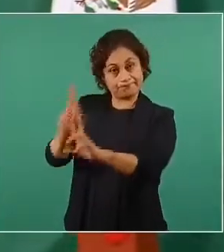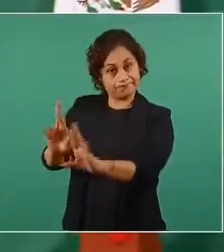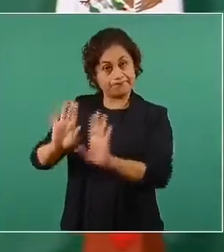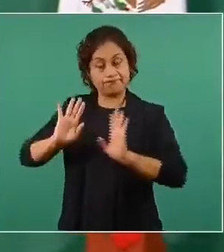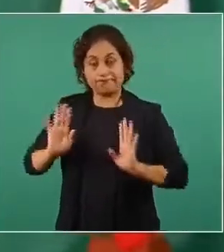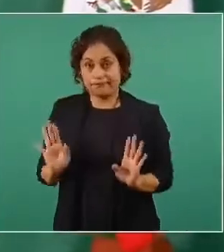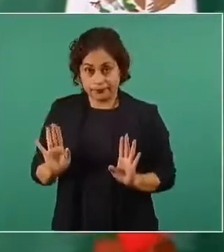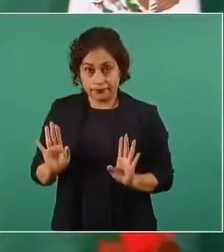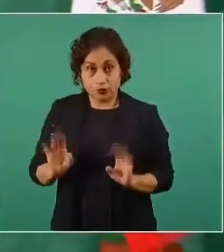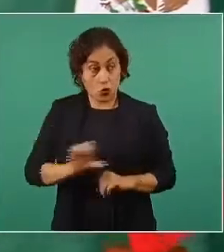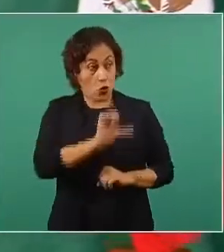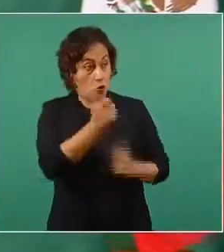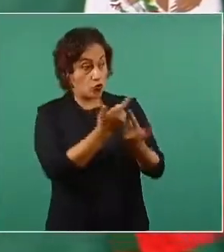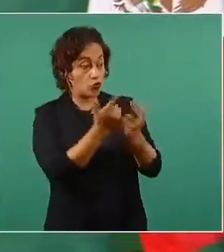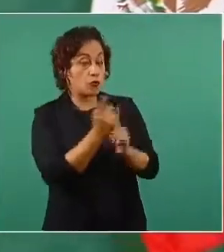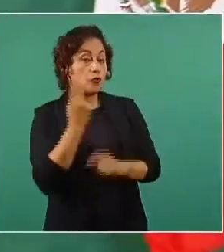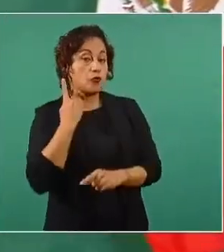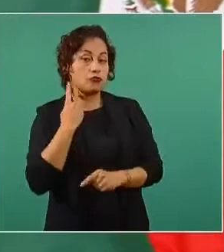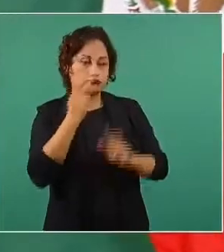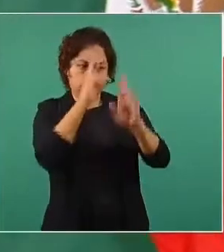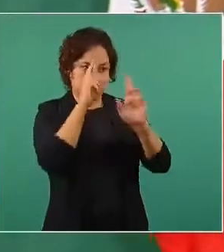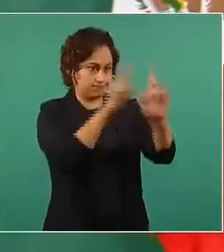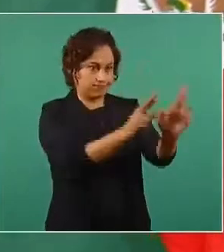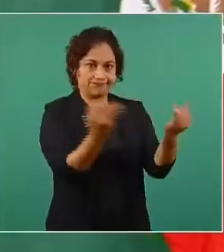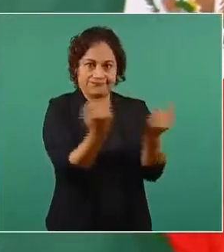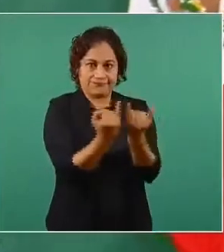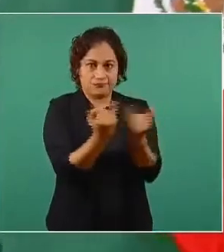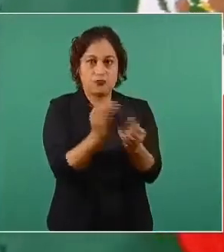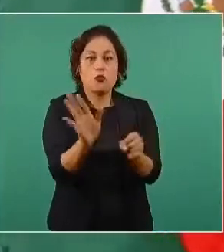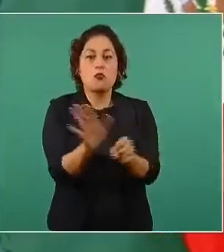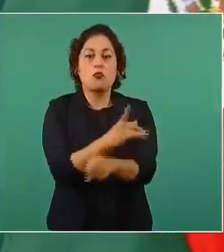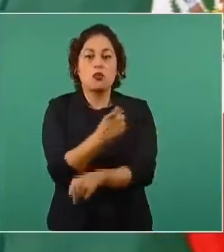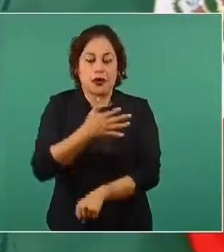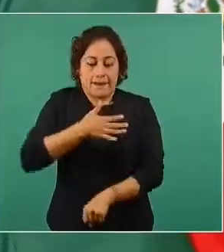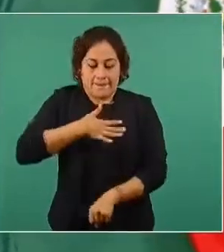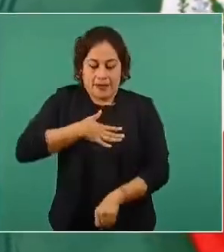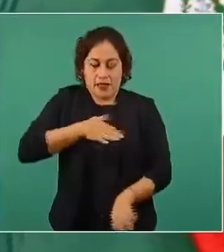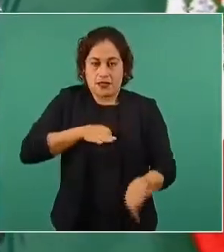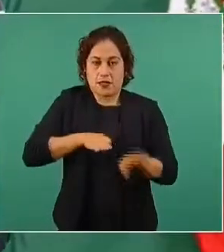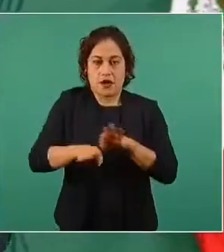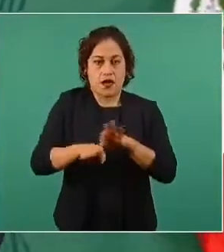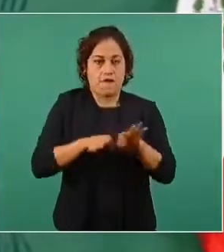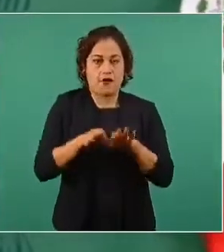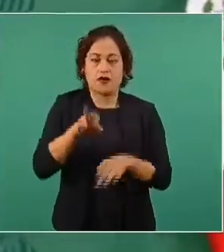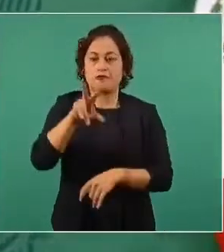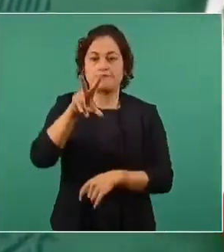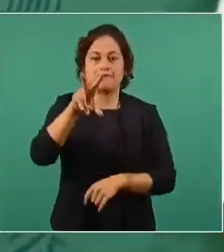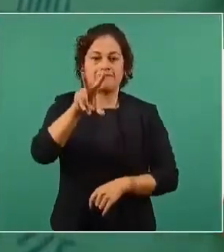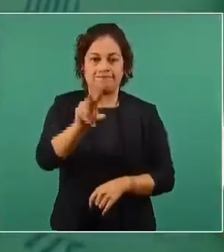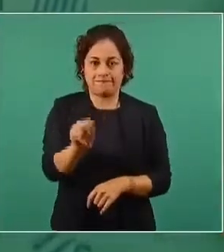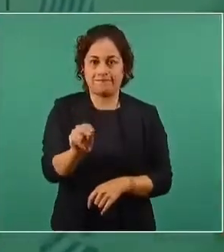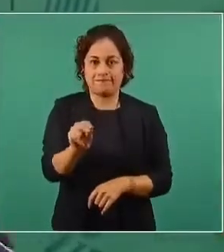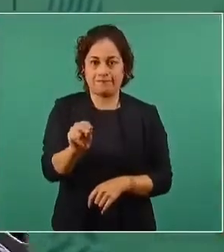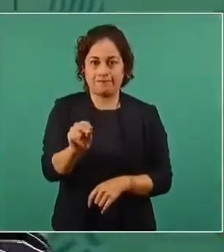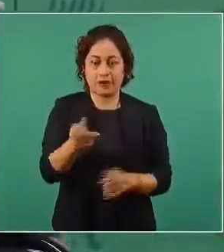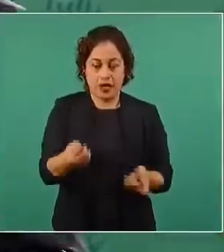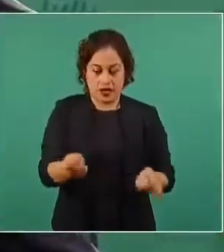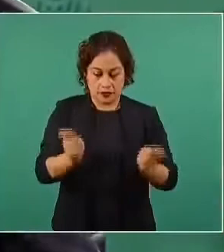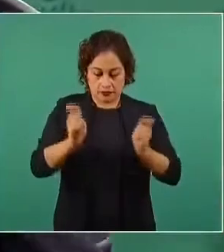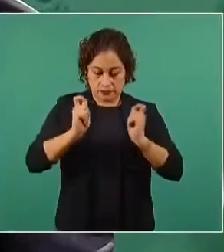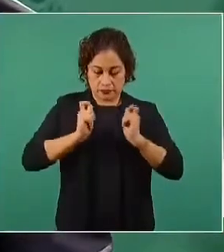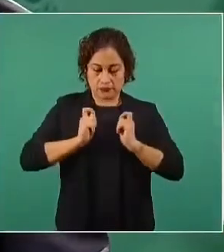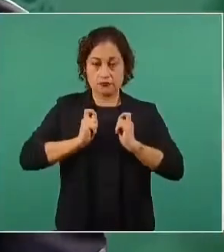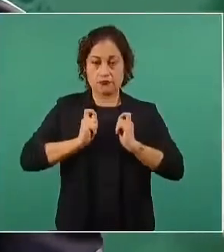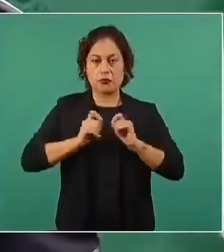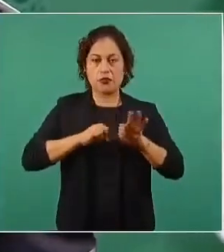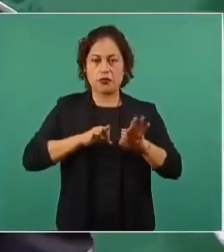en otros partidos, porque no me corresponde. Yo tengo la tarea de gobernar para